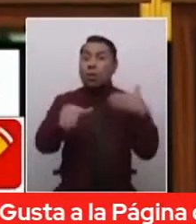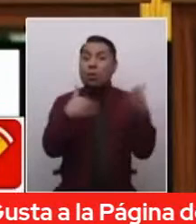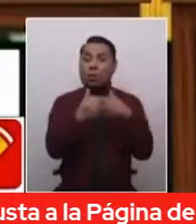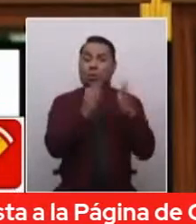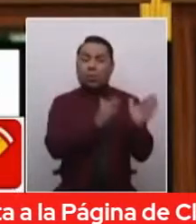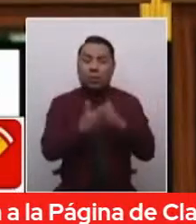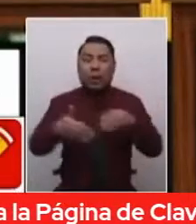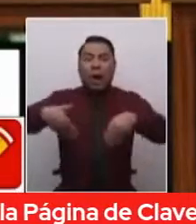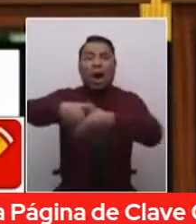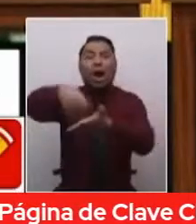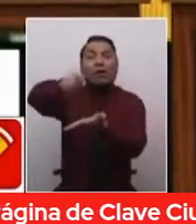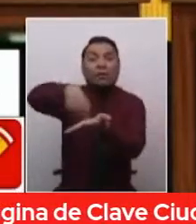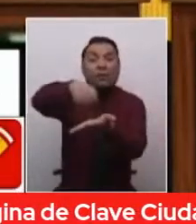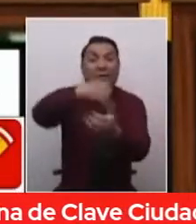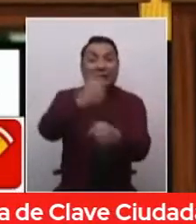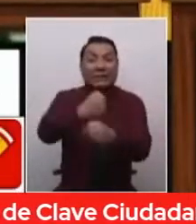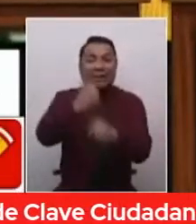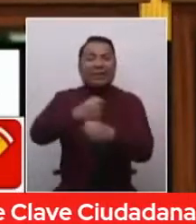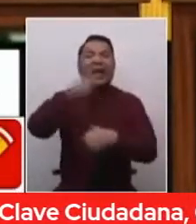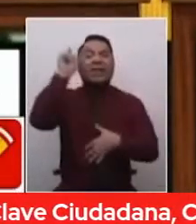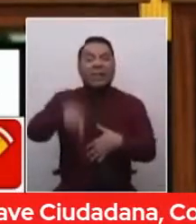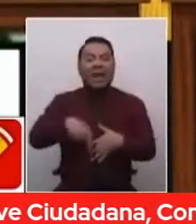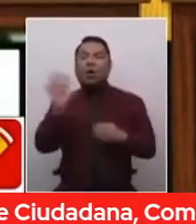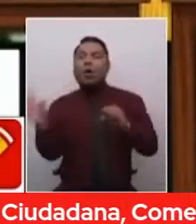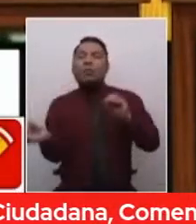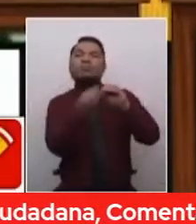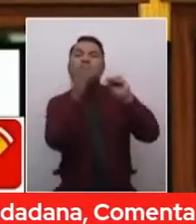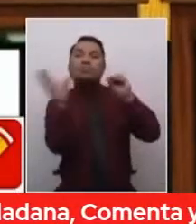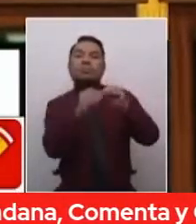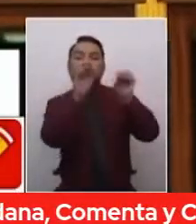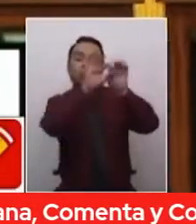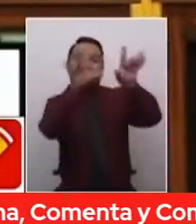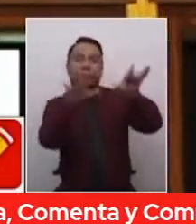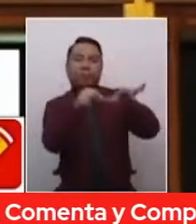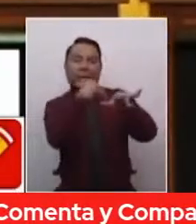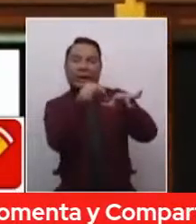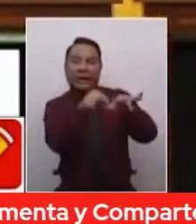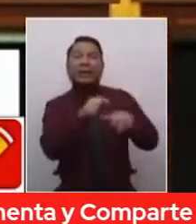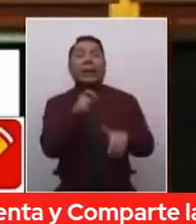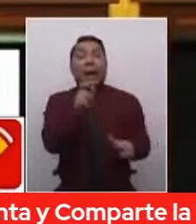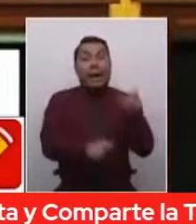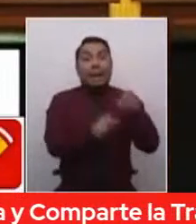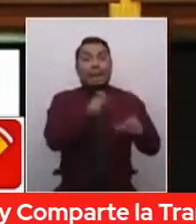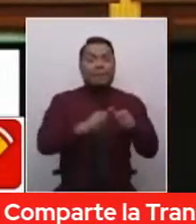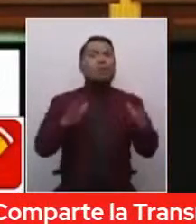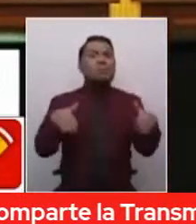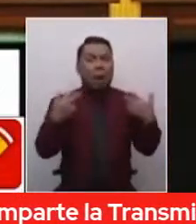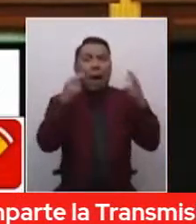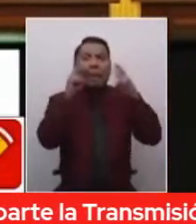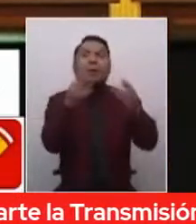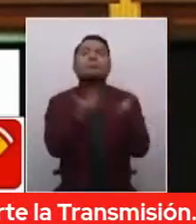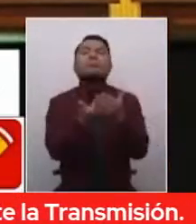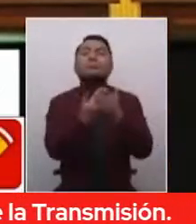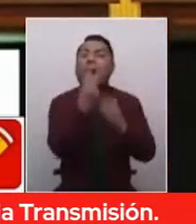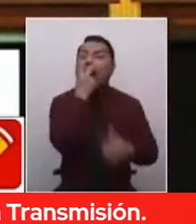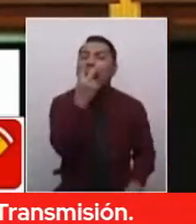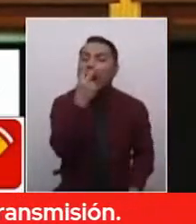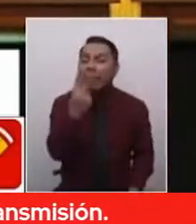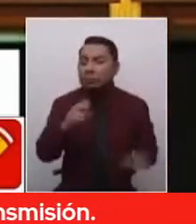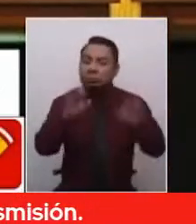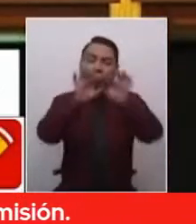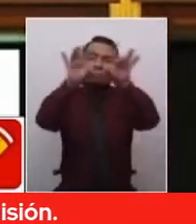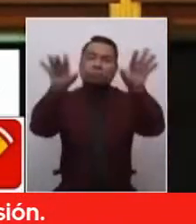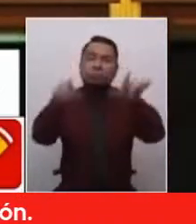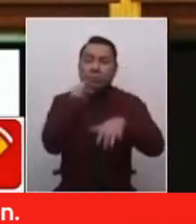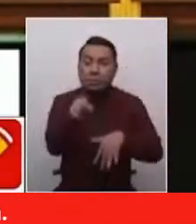de servicio y de contrataciones tienen que subirse al portal, porque es de esa manera como los ciudadanos van a poder verificar si los costos de